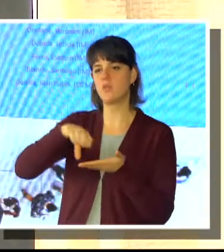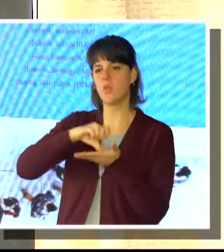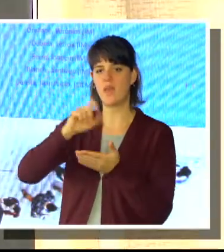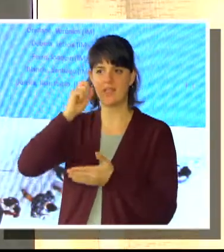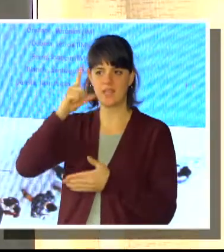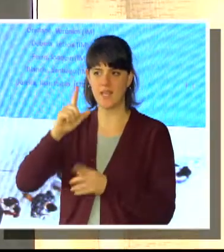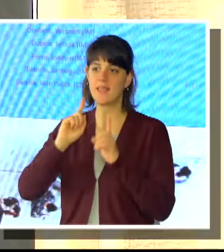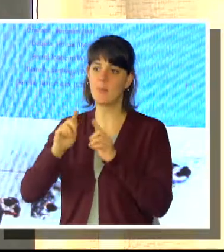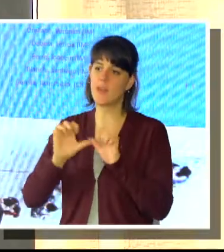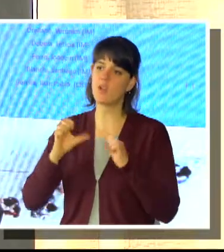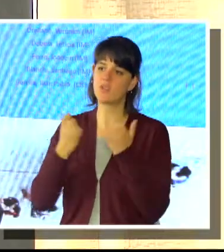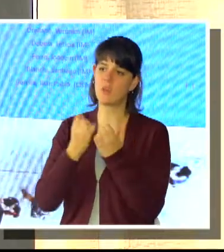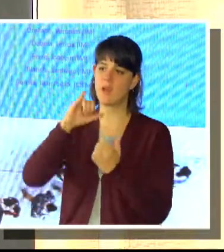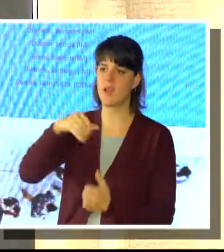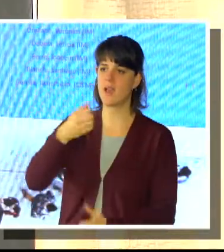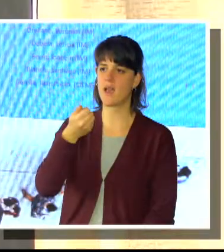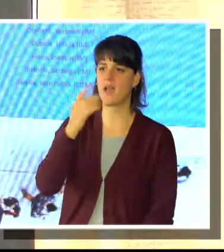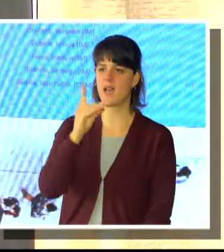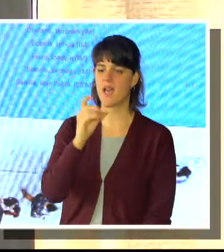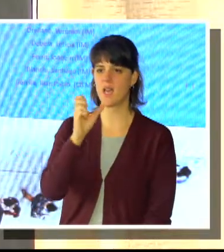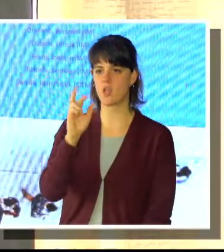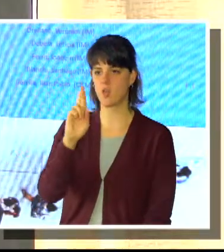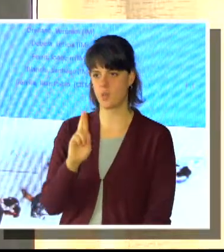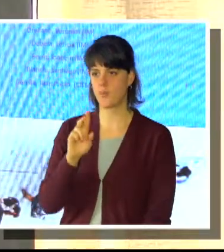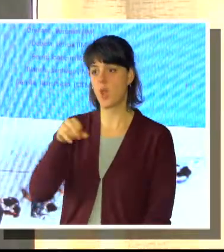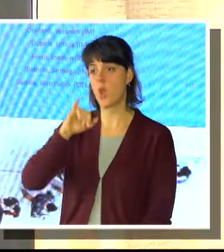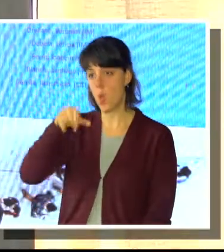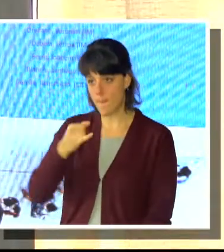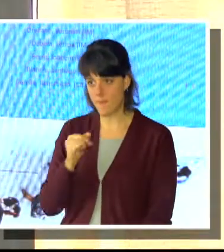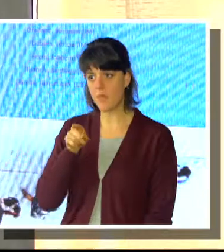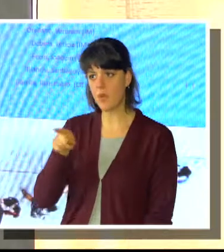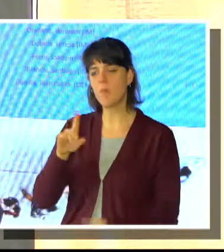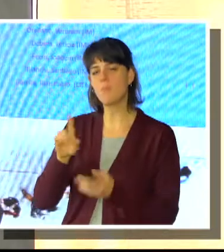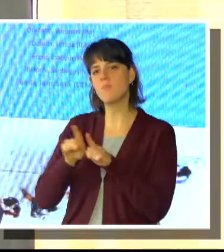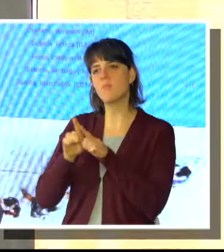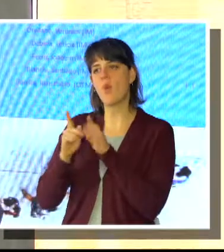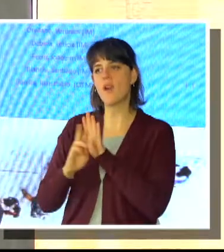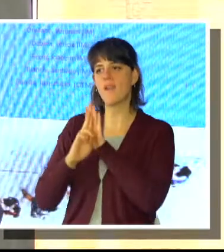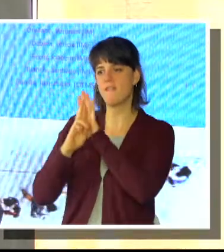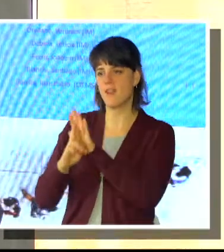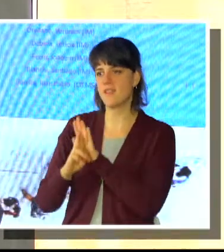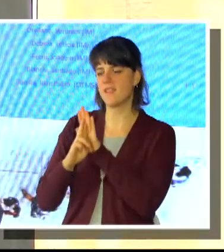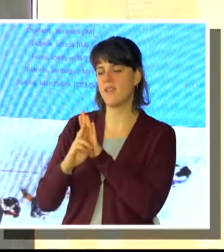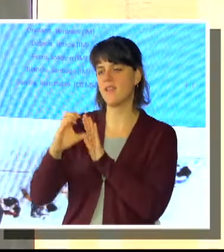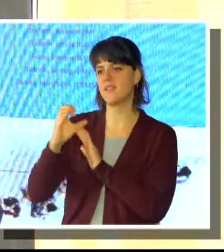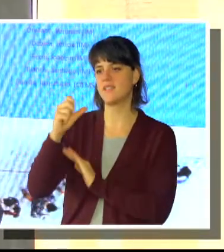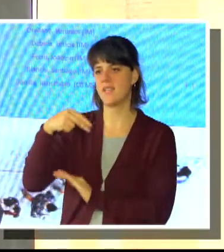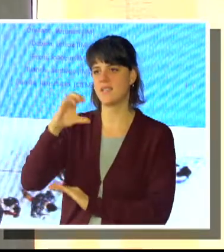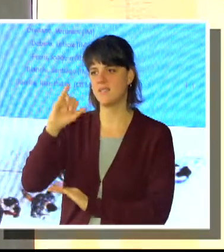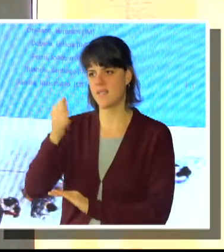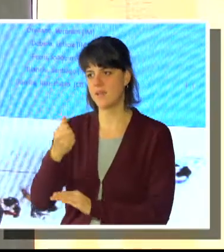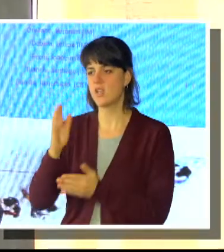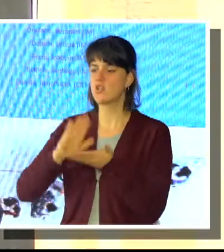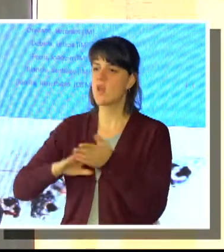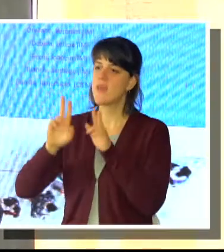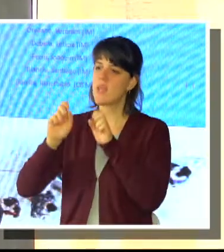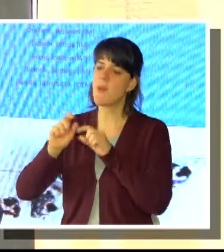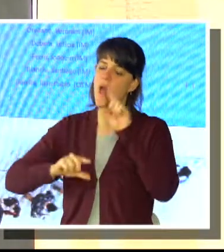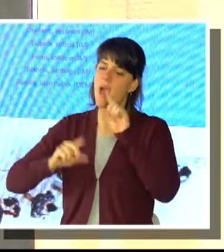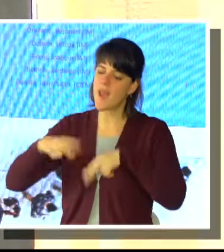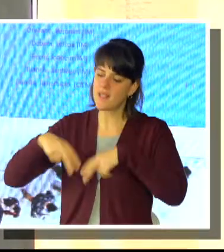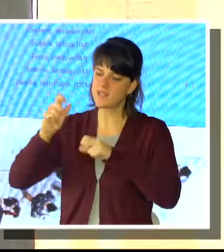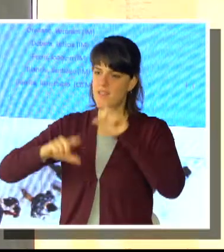departamento. Joaquín y Santiago, que también trabajan conmigo en el área de análisis de datos. Y Juan Pablo está